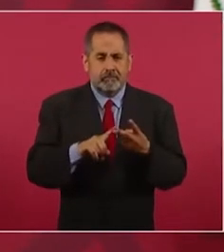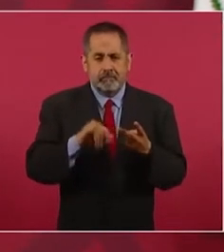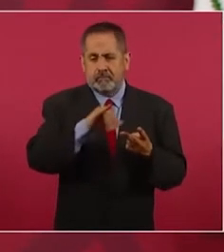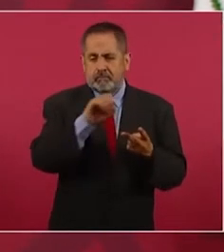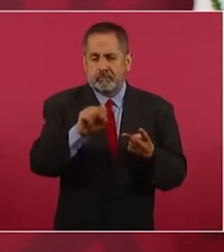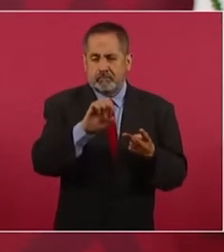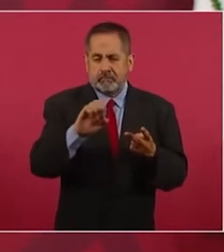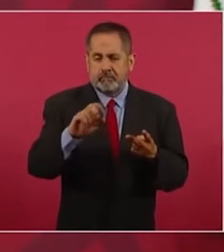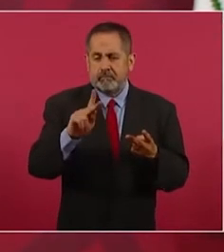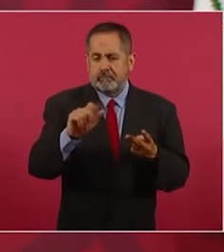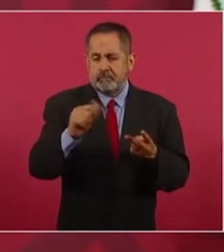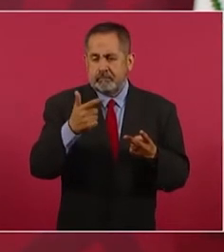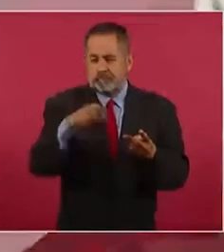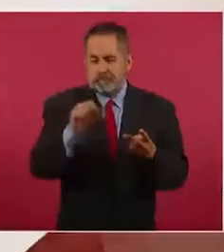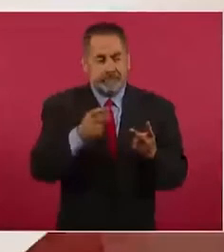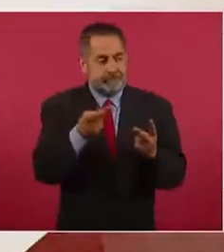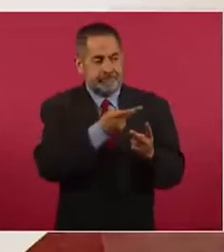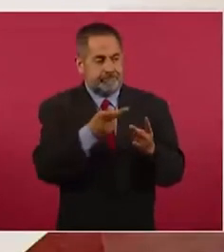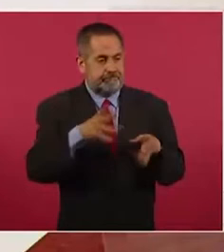Hierro,